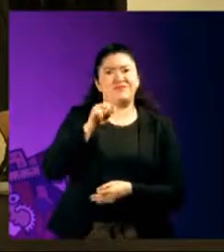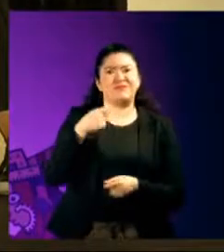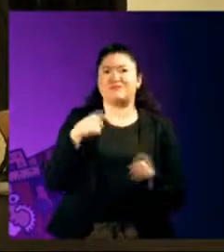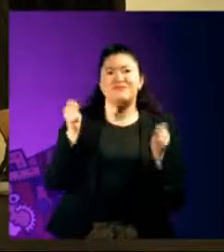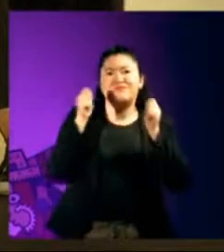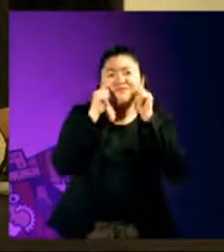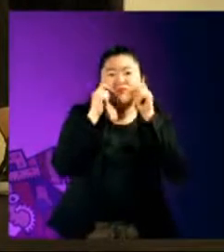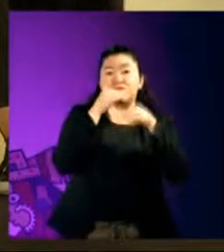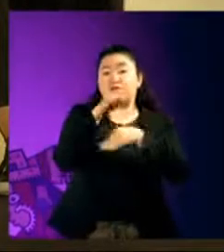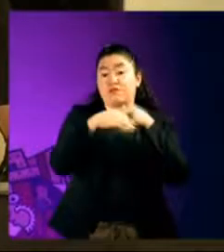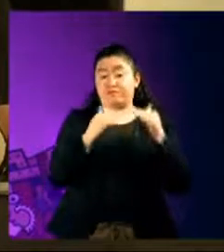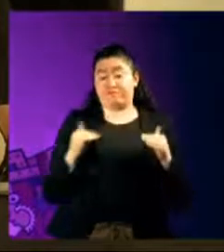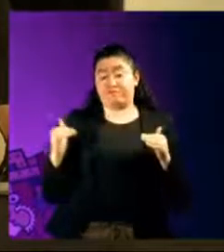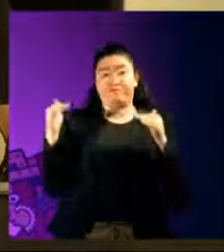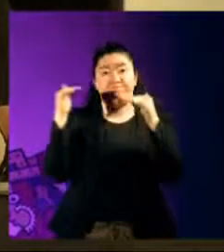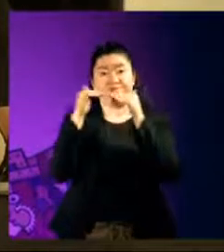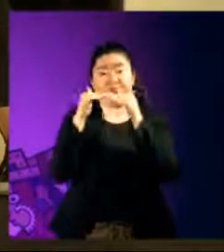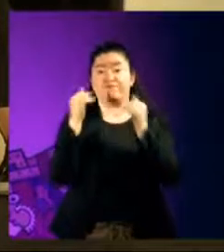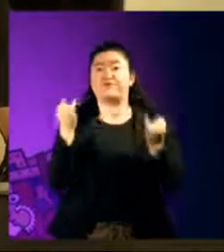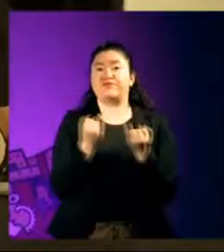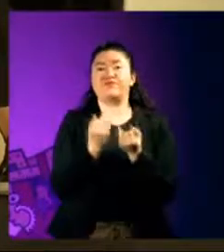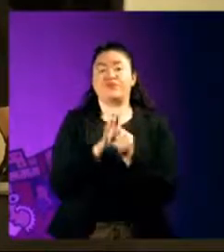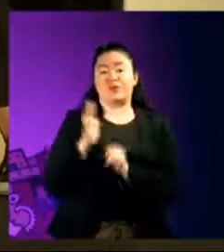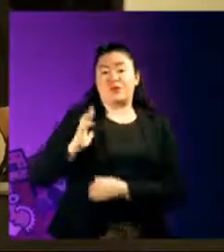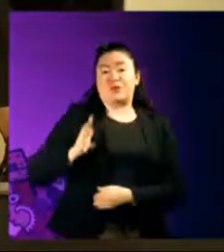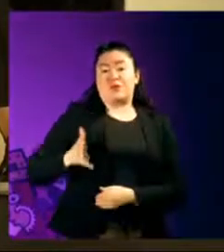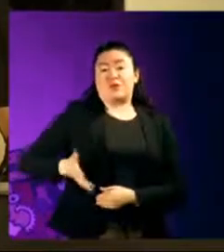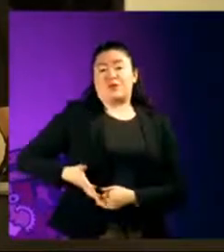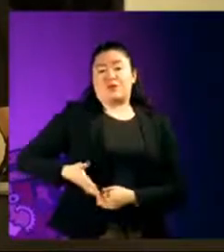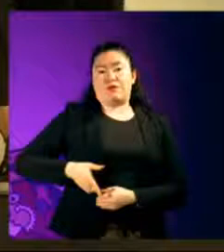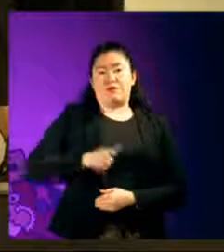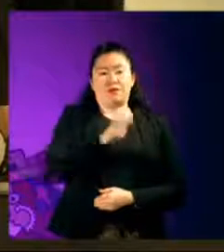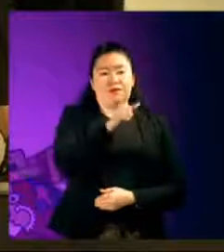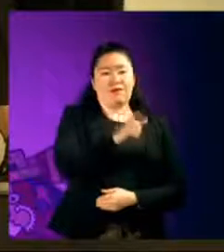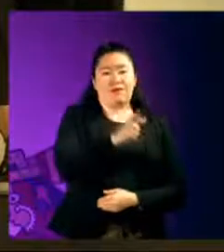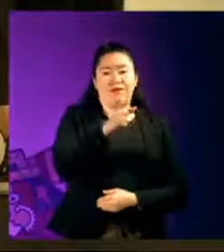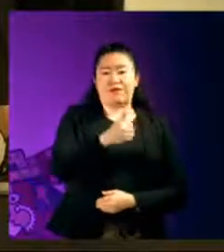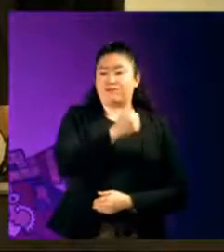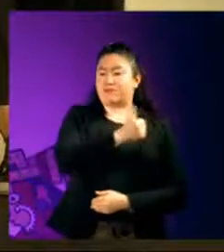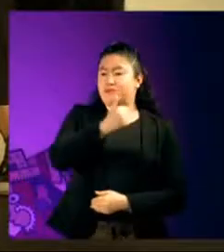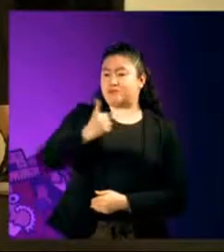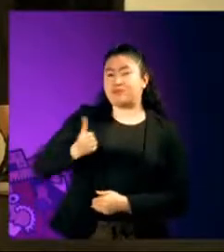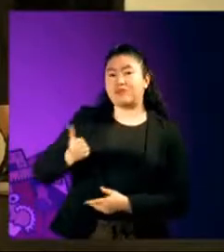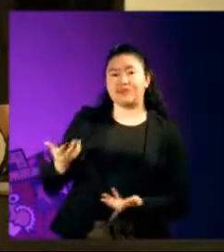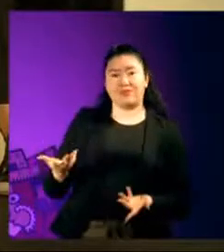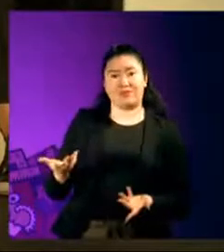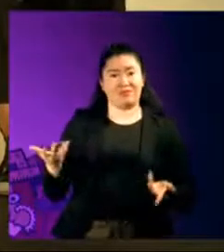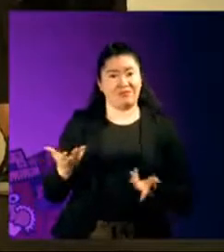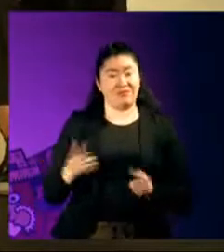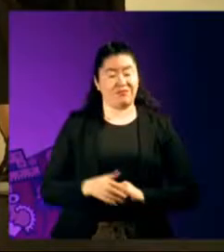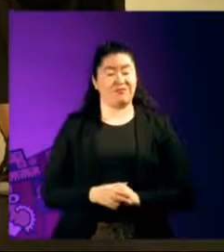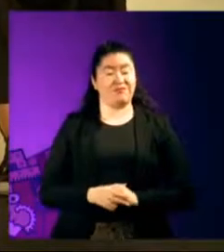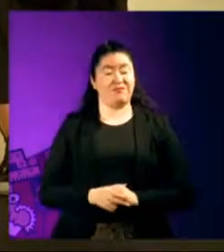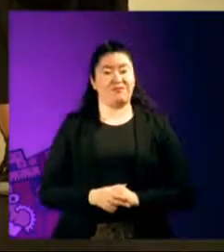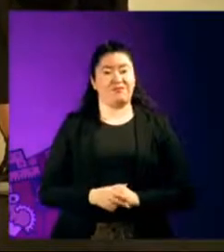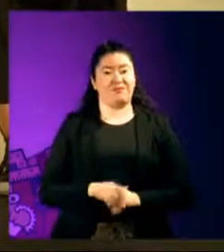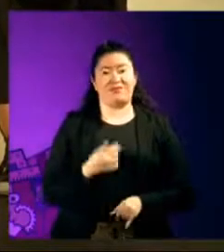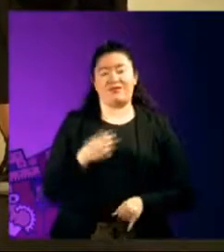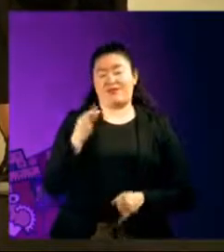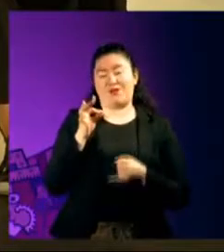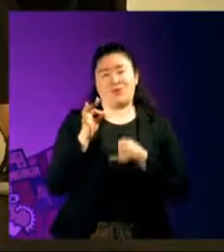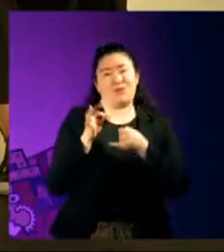estallar además del orgullo las identidades y ya por último